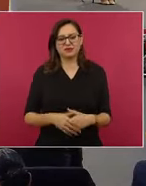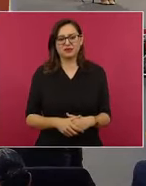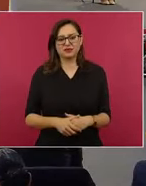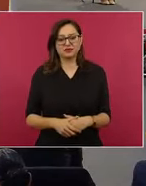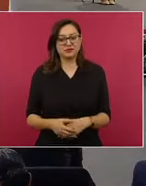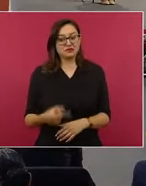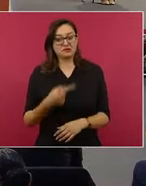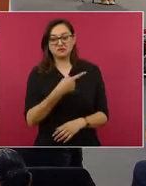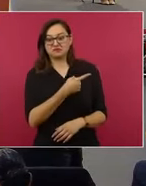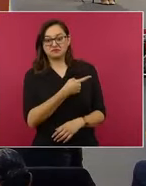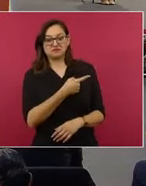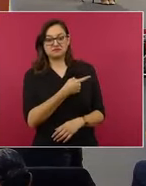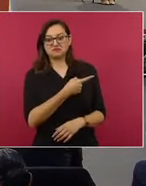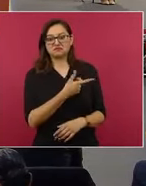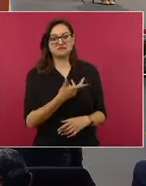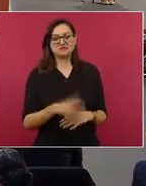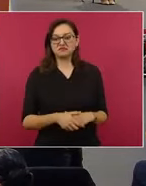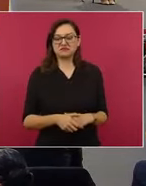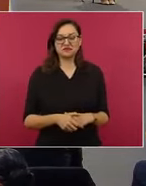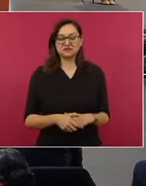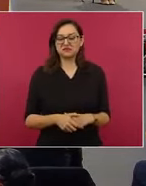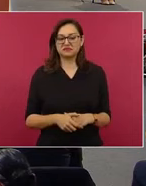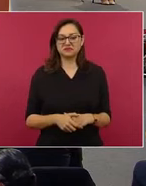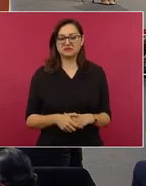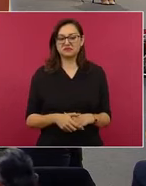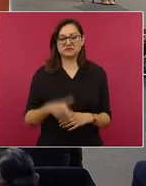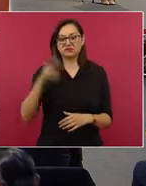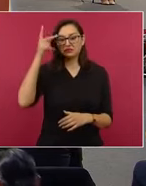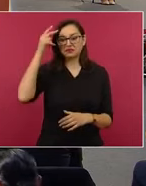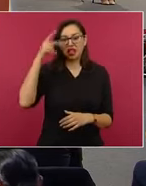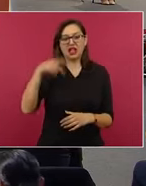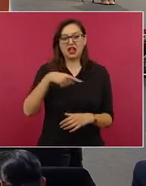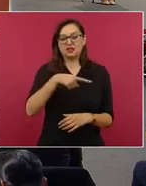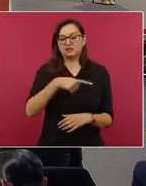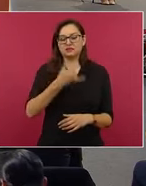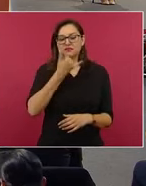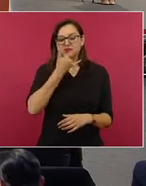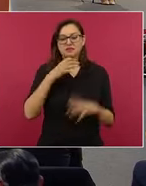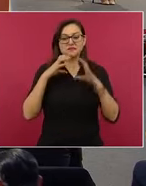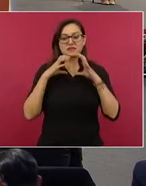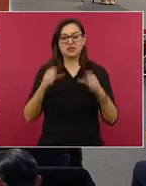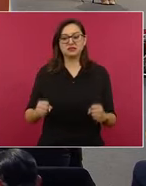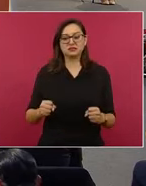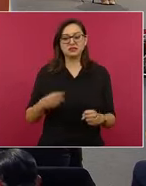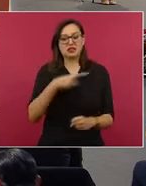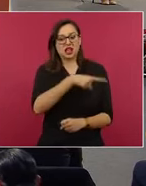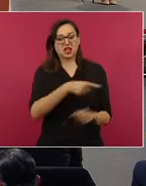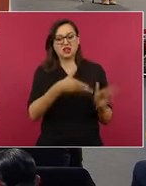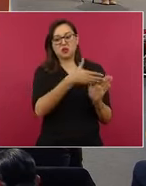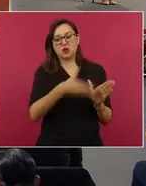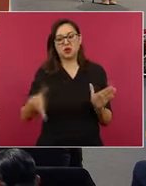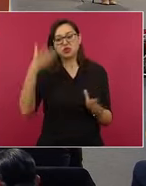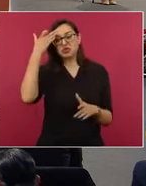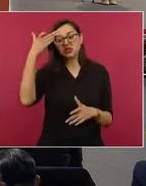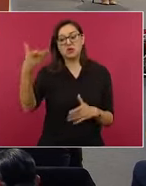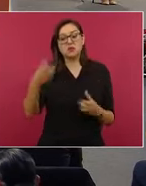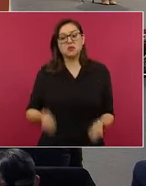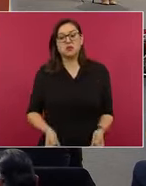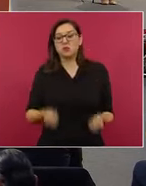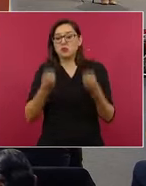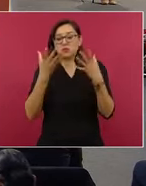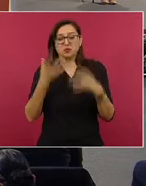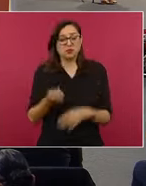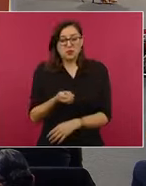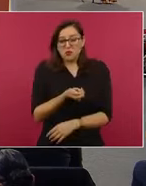¿Por qué esto no prosperó? ¿Cuánto tiempo estuvo Maximiliano? ¿Unos cuantos